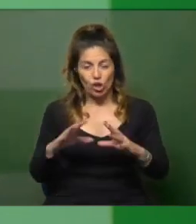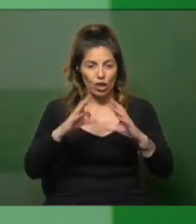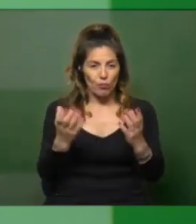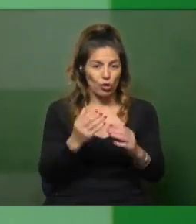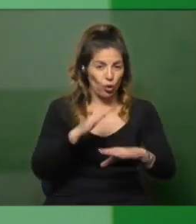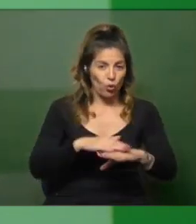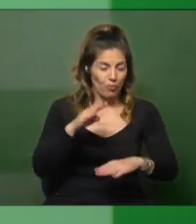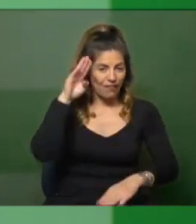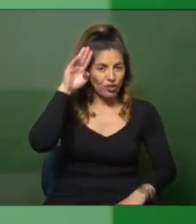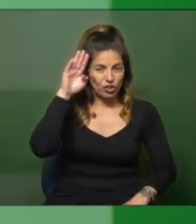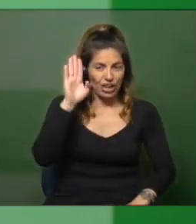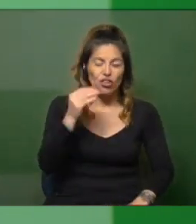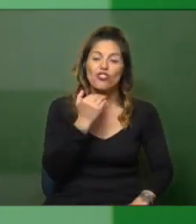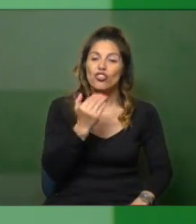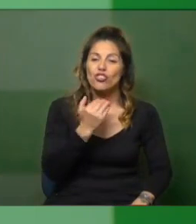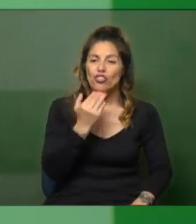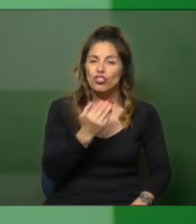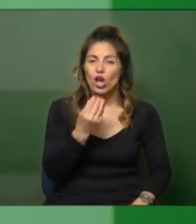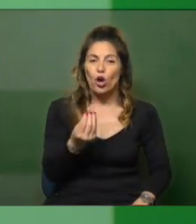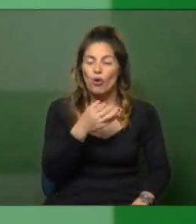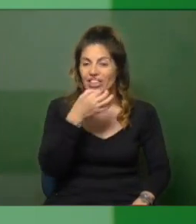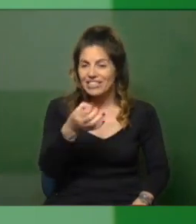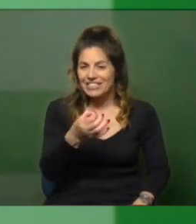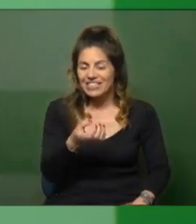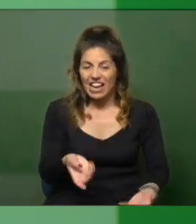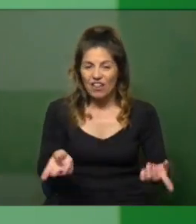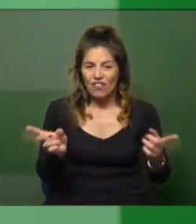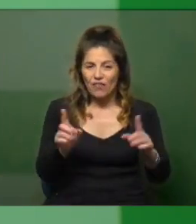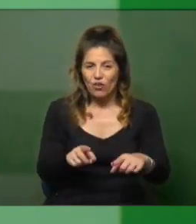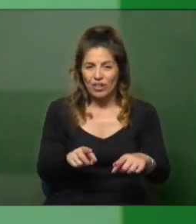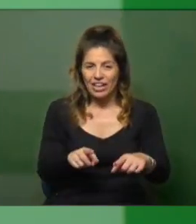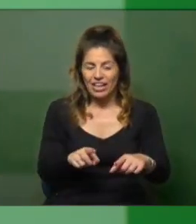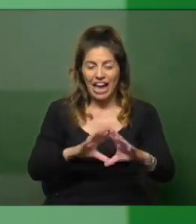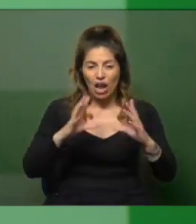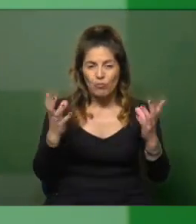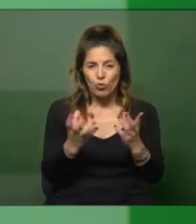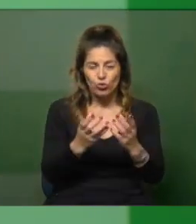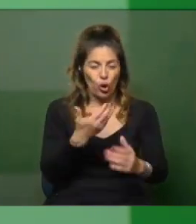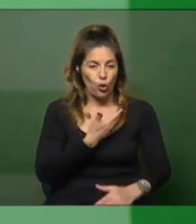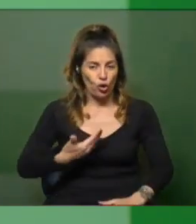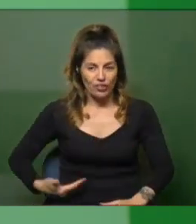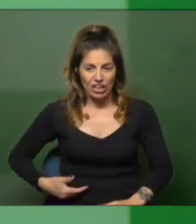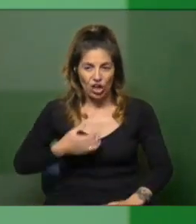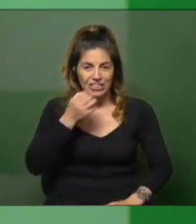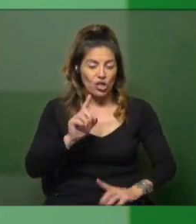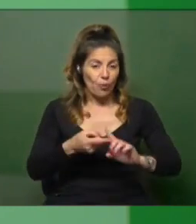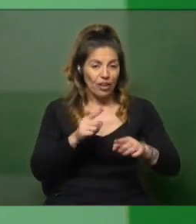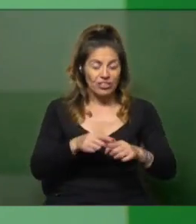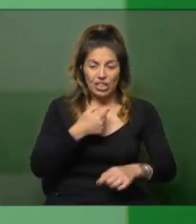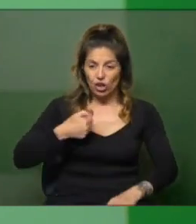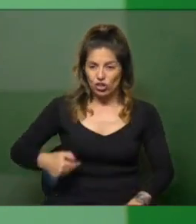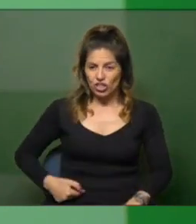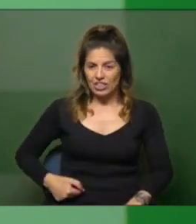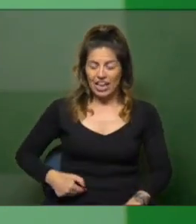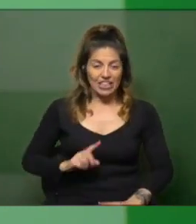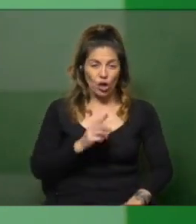bolsonaro yo no sé cómo puede decirse que va a que va a poner en el mundo Un gobierno que dice que no va a relacionarse ni con china ni